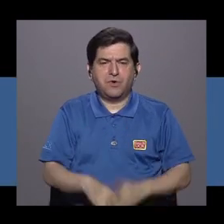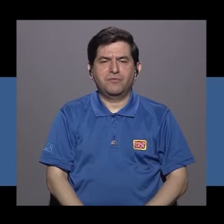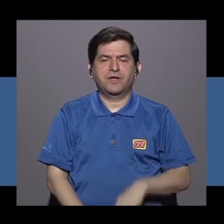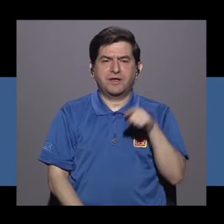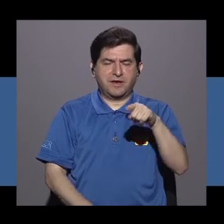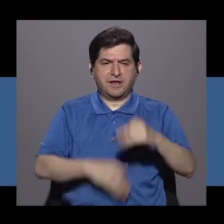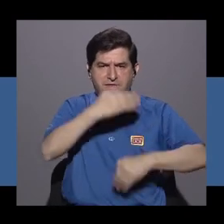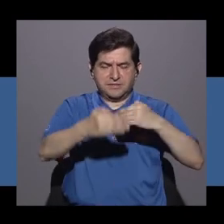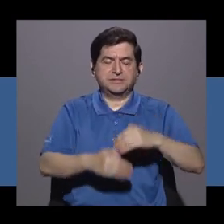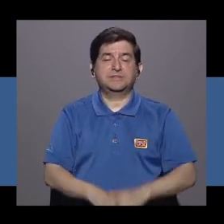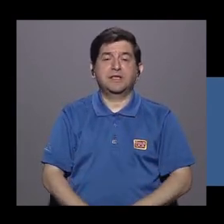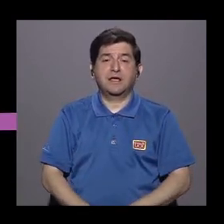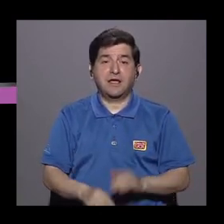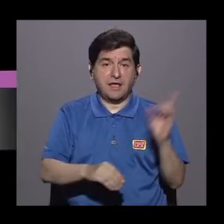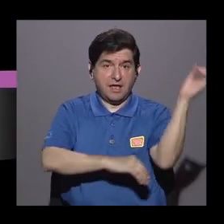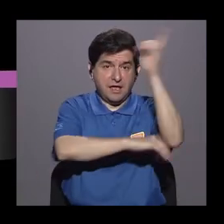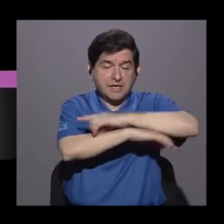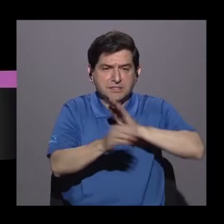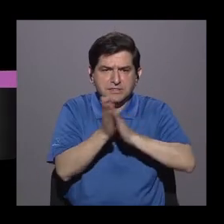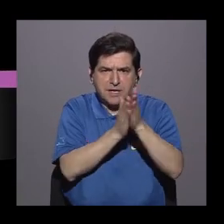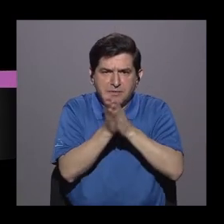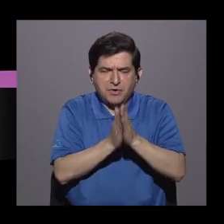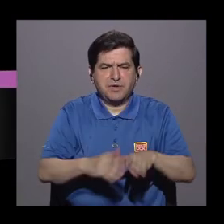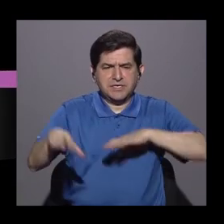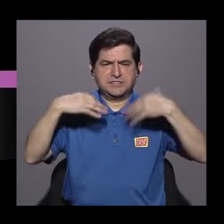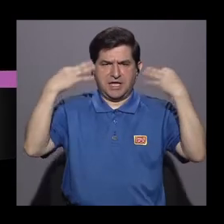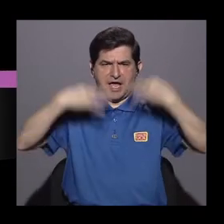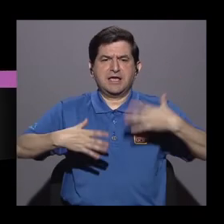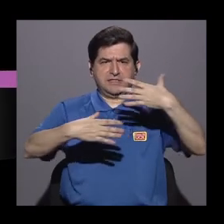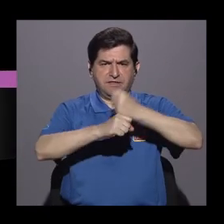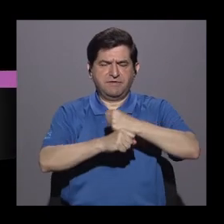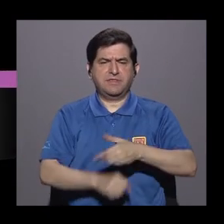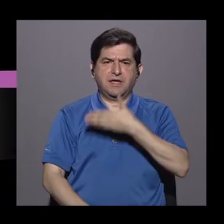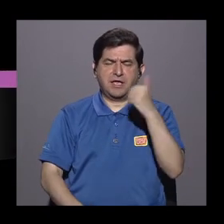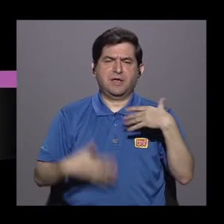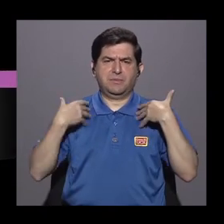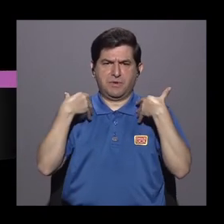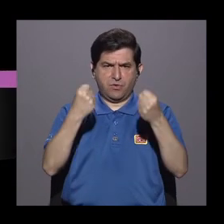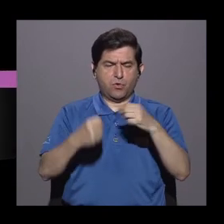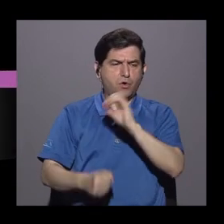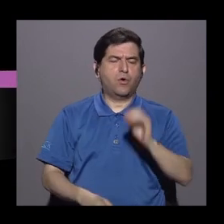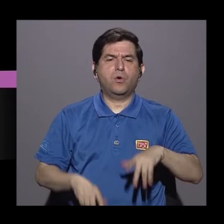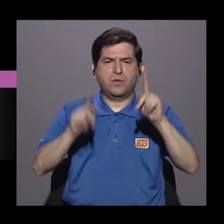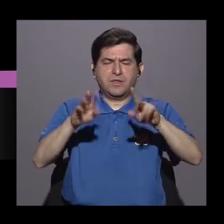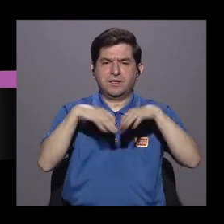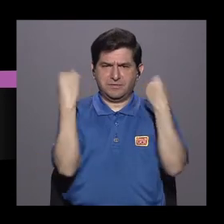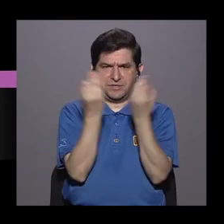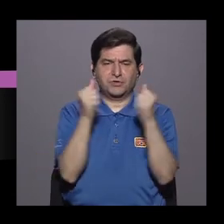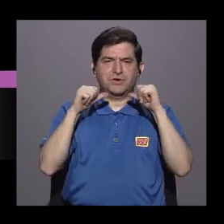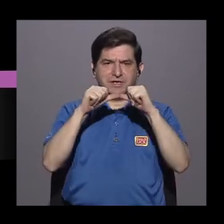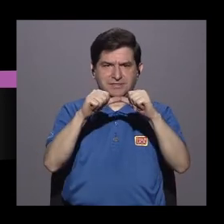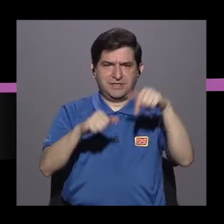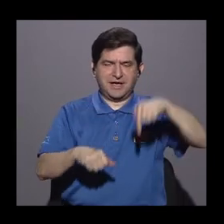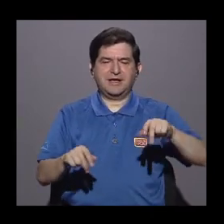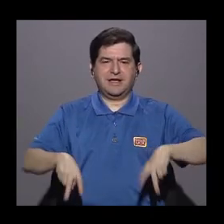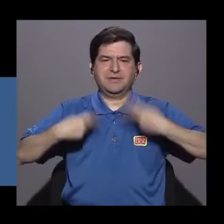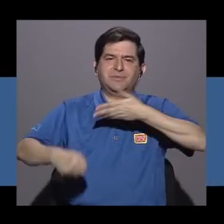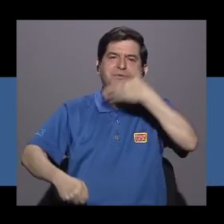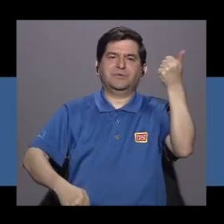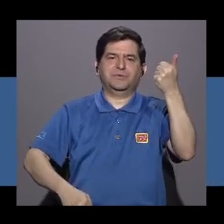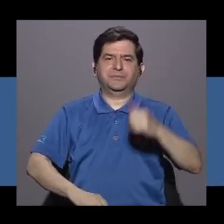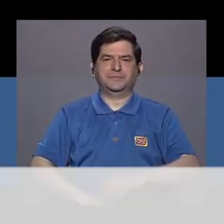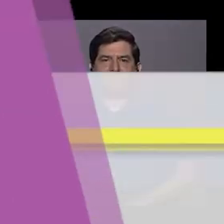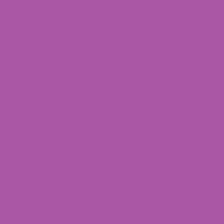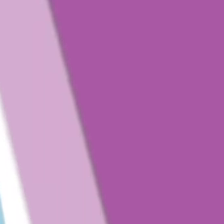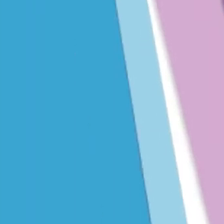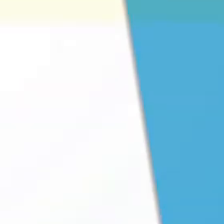esta causa. Aproveche estos días para realizar un poco de actividad física y buscar la manera de mejorar su salud o la de sus seres queridos. Continúe con más